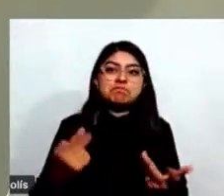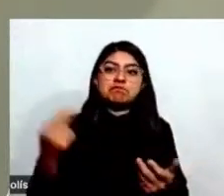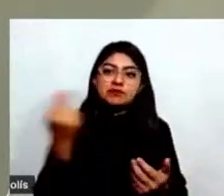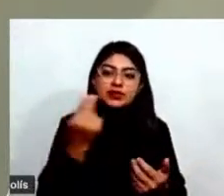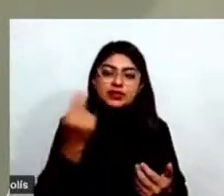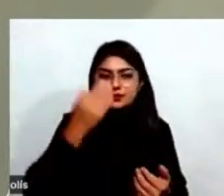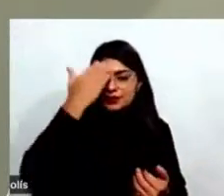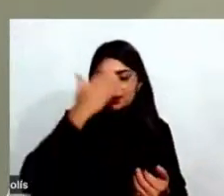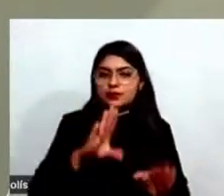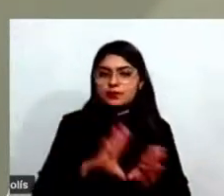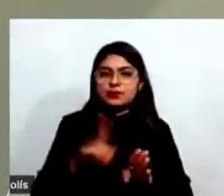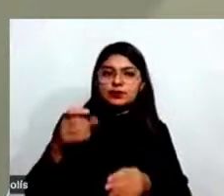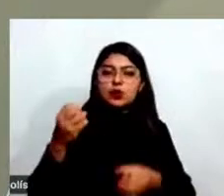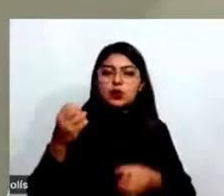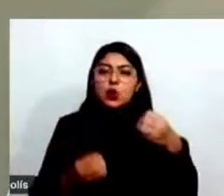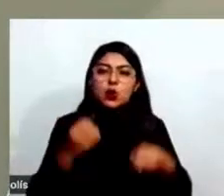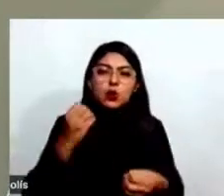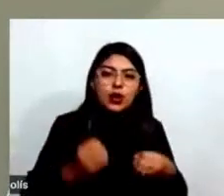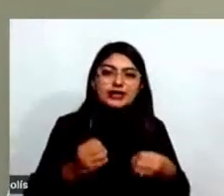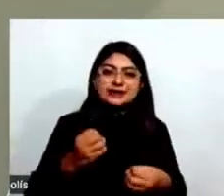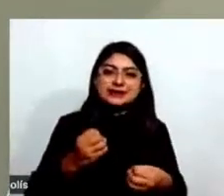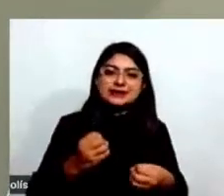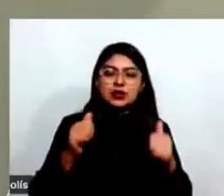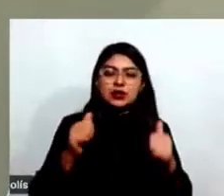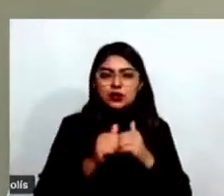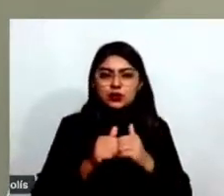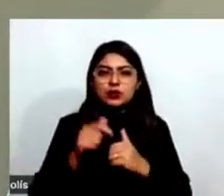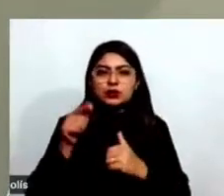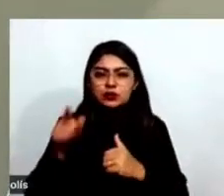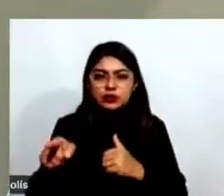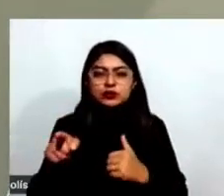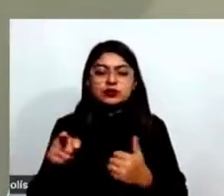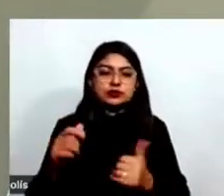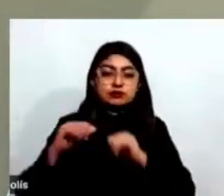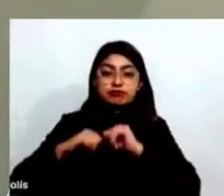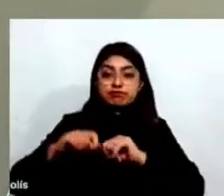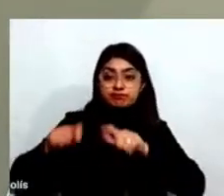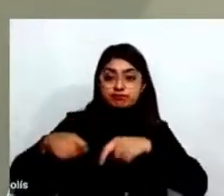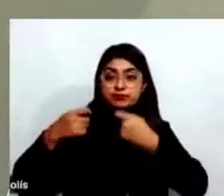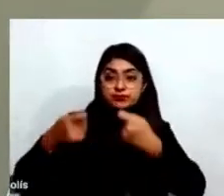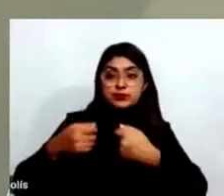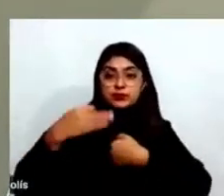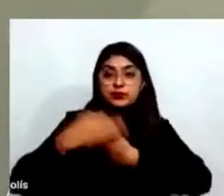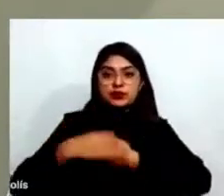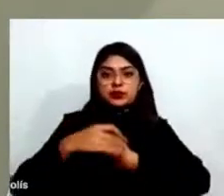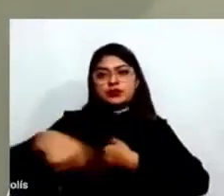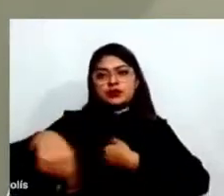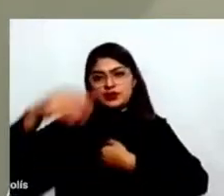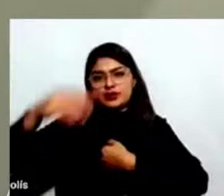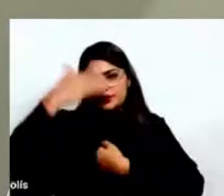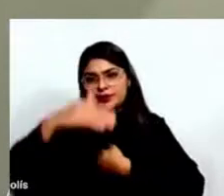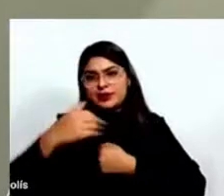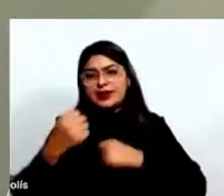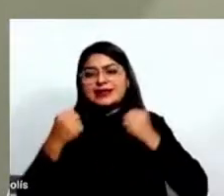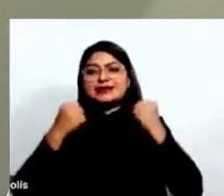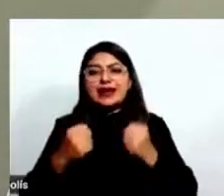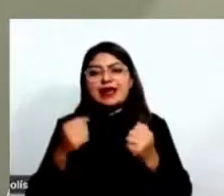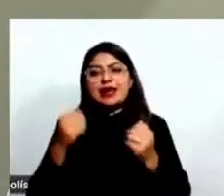a un funcionario en provisionalidad. Que ustedes saben que un poco que las garantías básicas serían la idea de un adecuado proceso